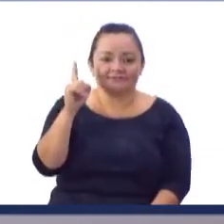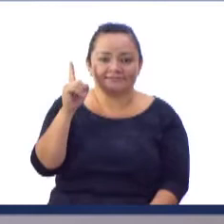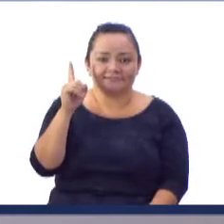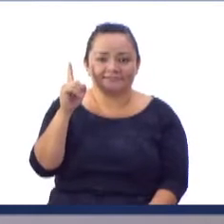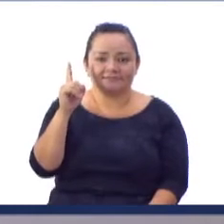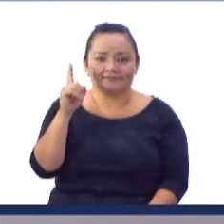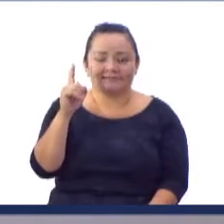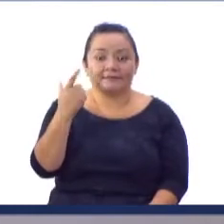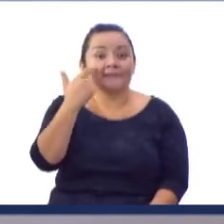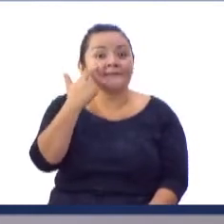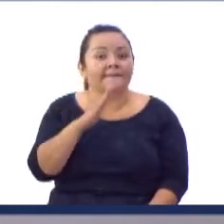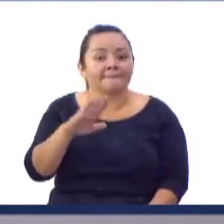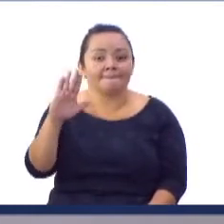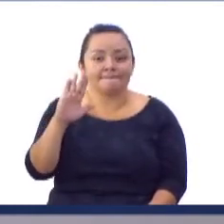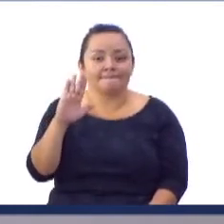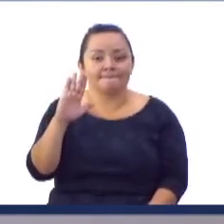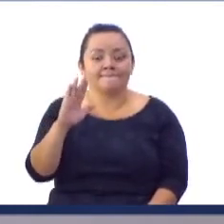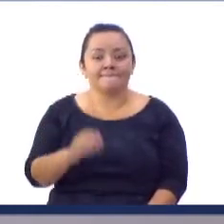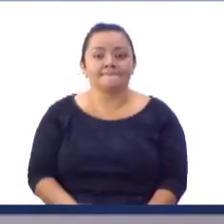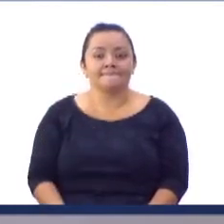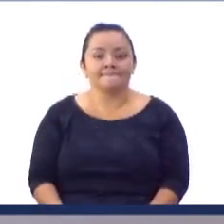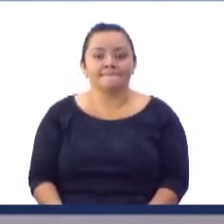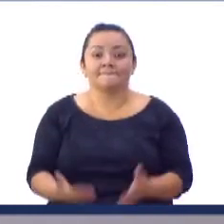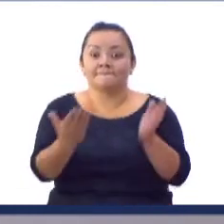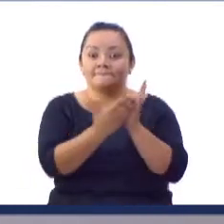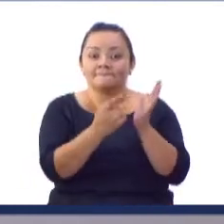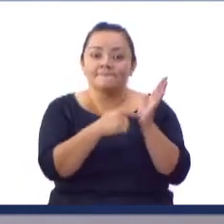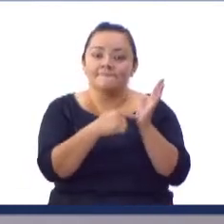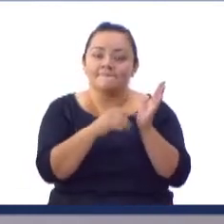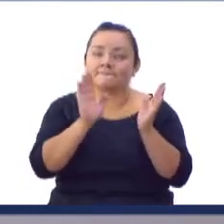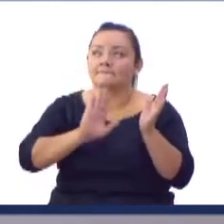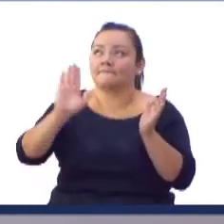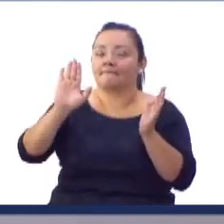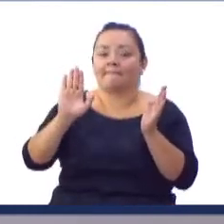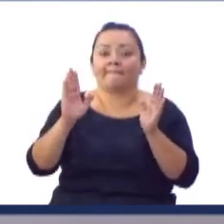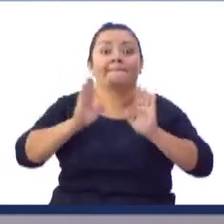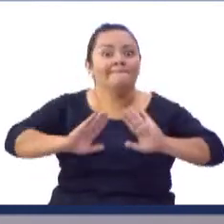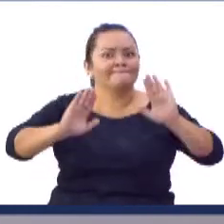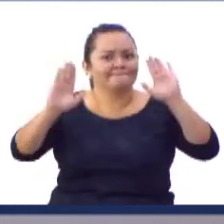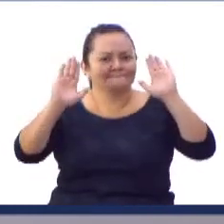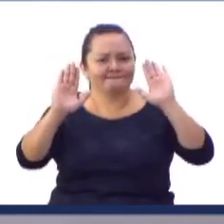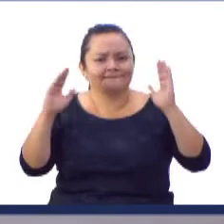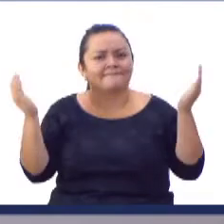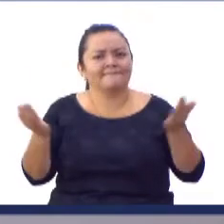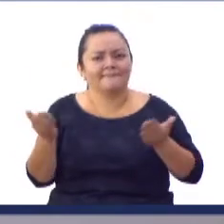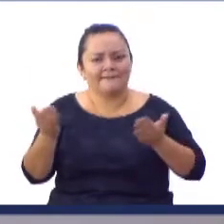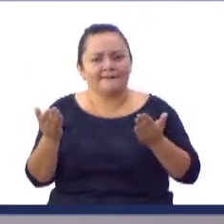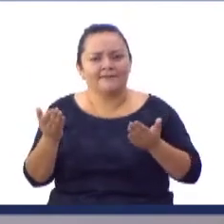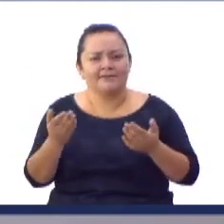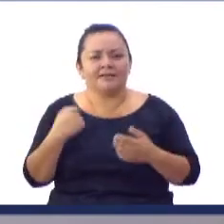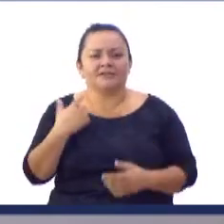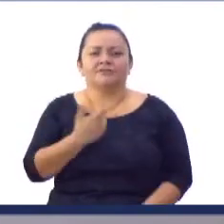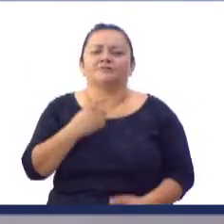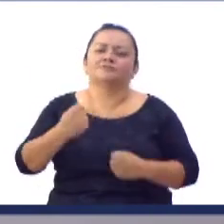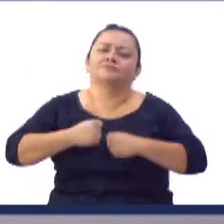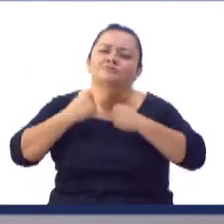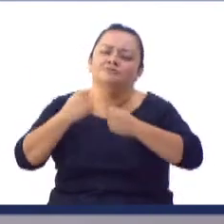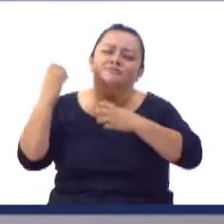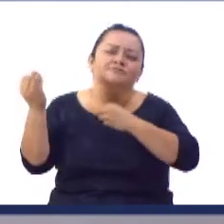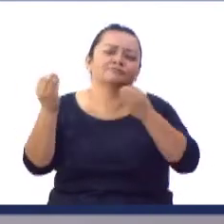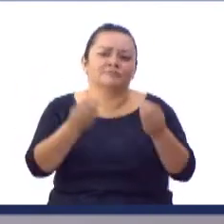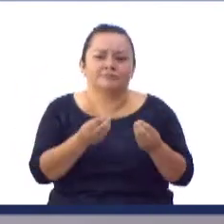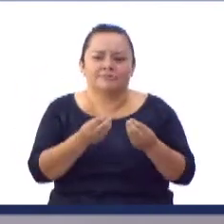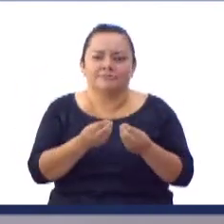por testimonio por la palabra de dios por los milagros que están haciendo quiero que lo fortalezca